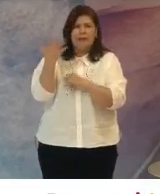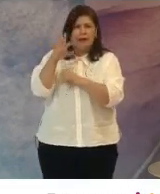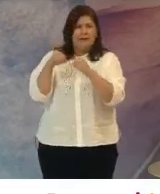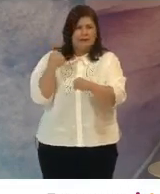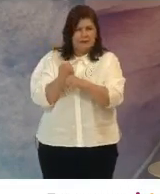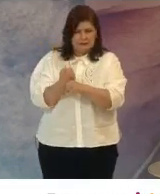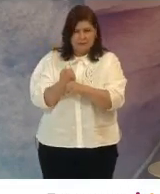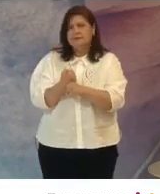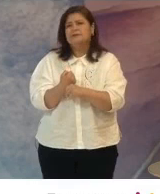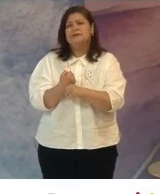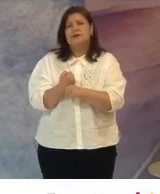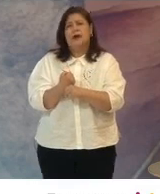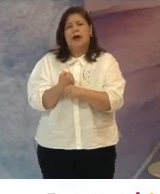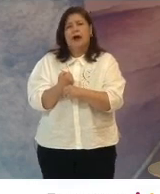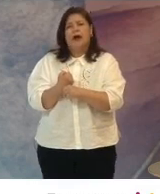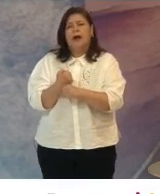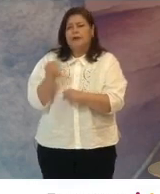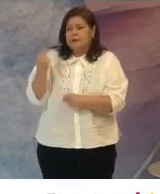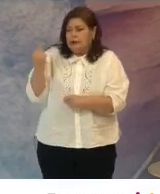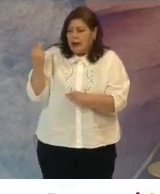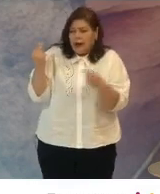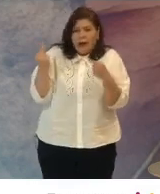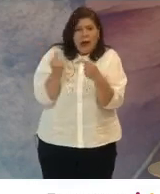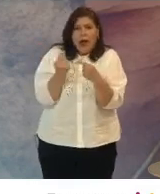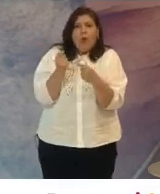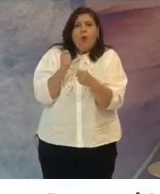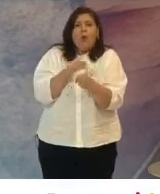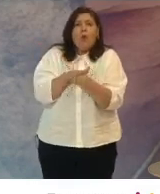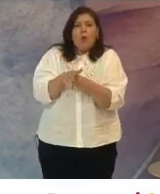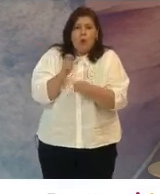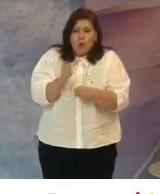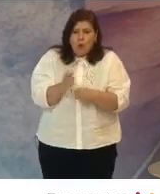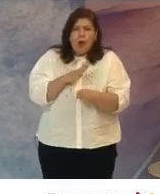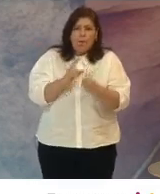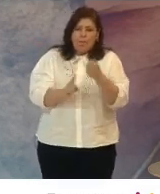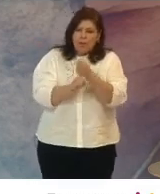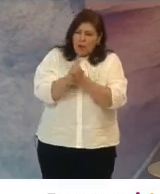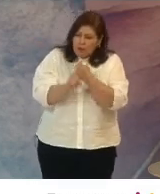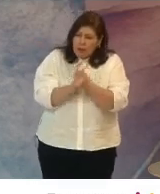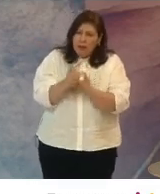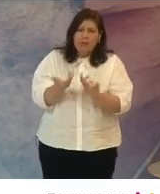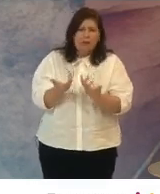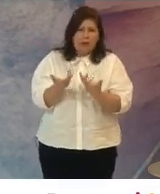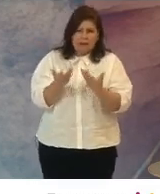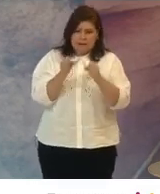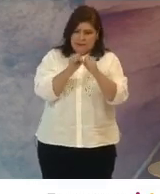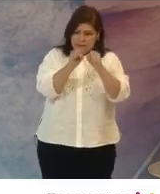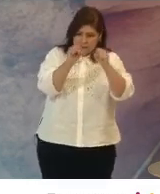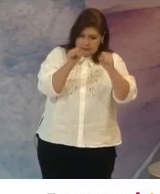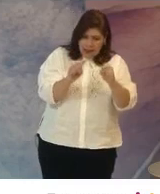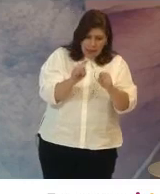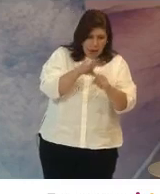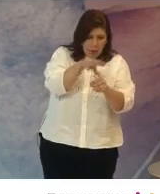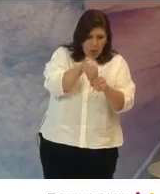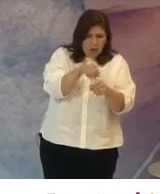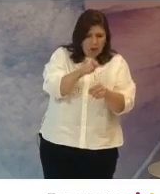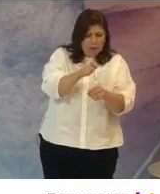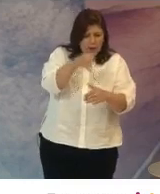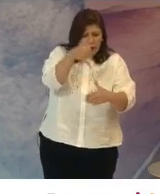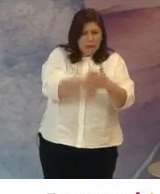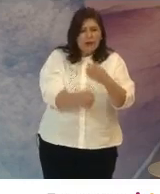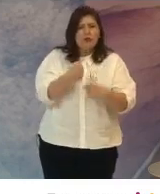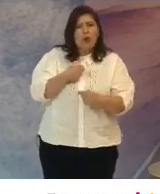la emergencia de problemas sistémicos más profundos que yo llamo